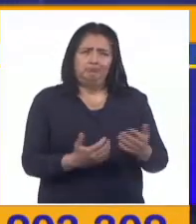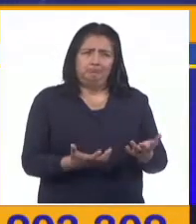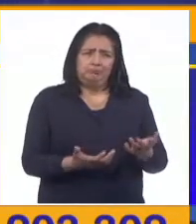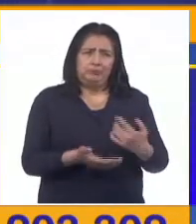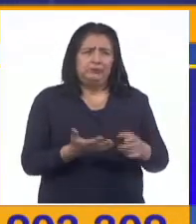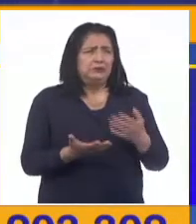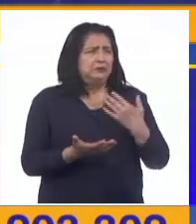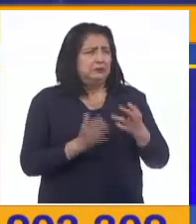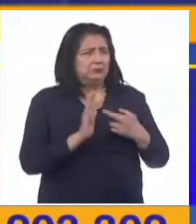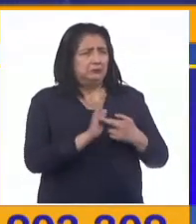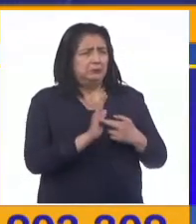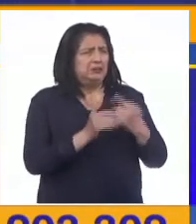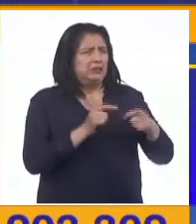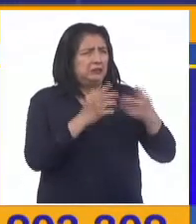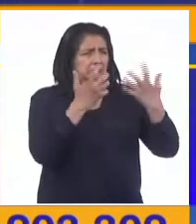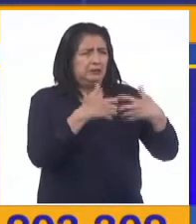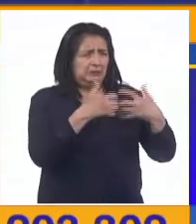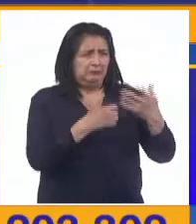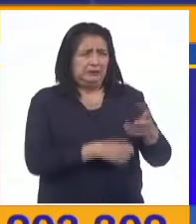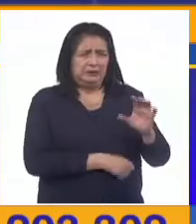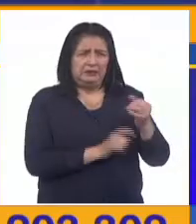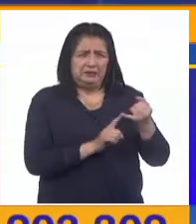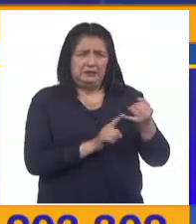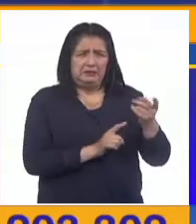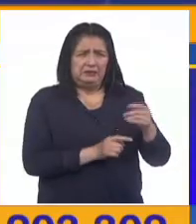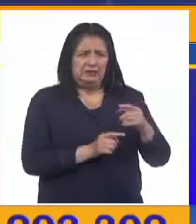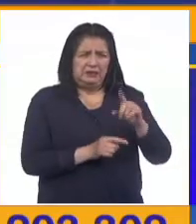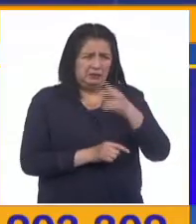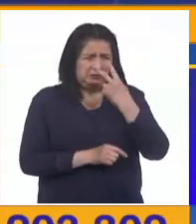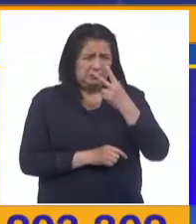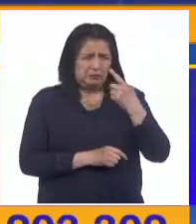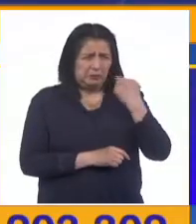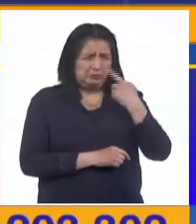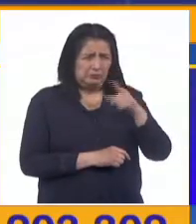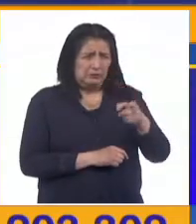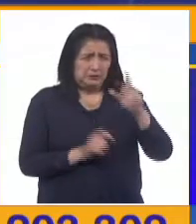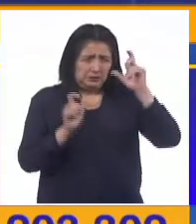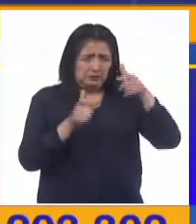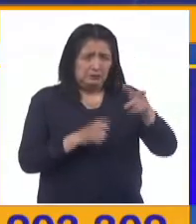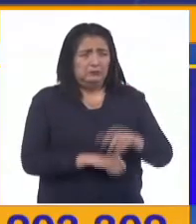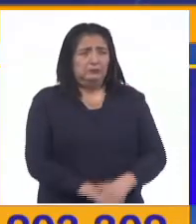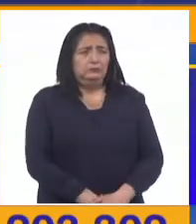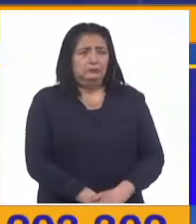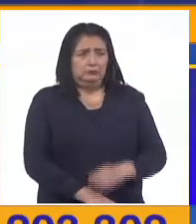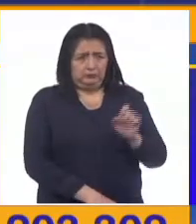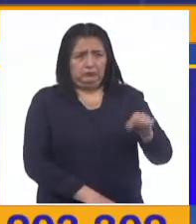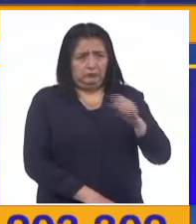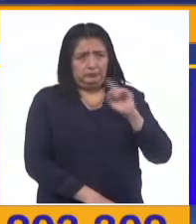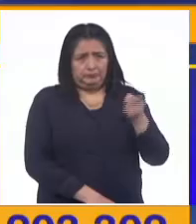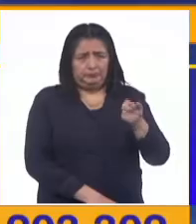Que uno era la represa de Chirimayuni. ¿Has visto ese hombre que ha salido del Congreso? Sí, ya, sí, sí. Esas